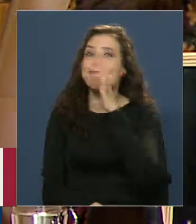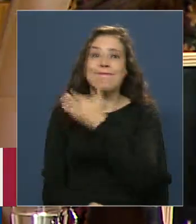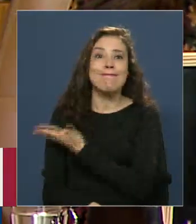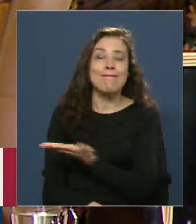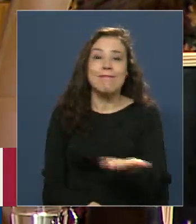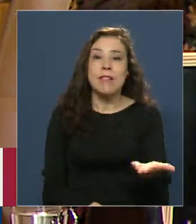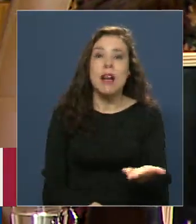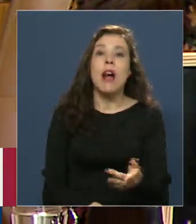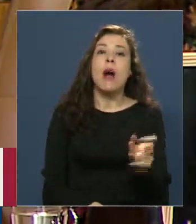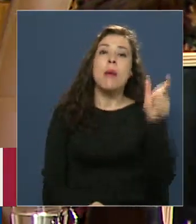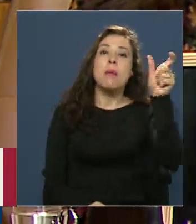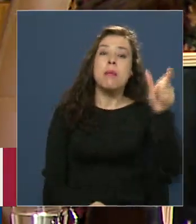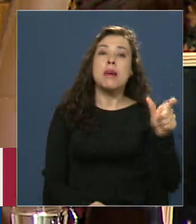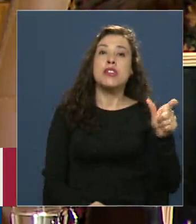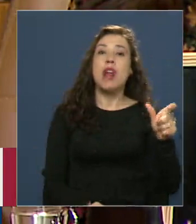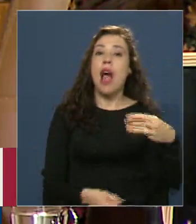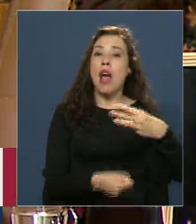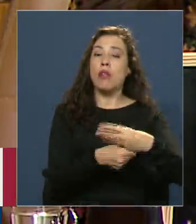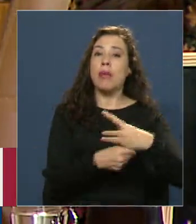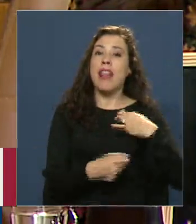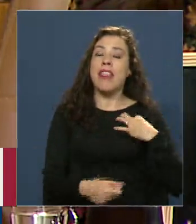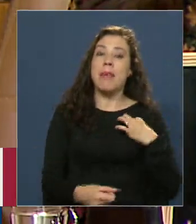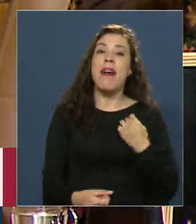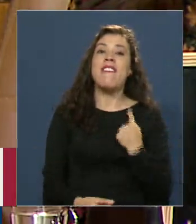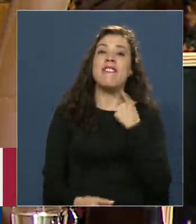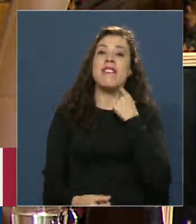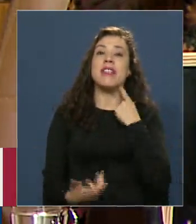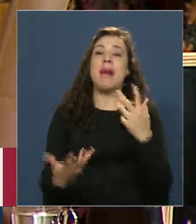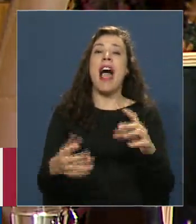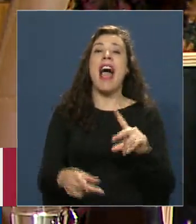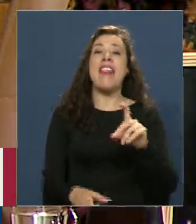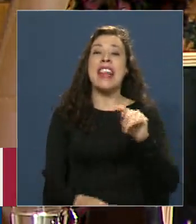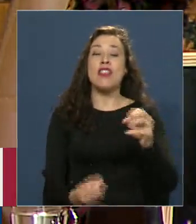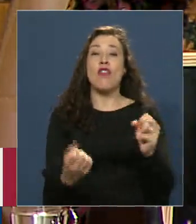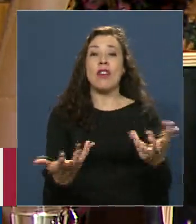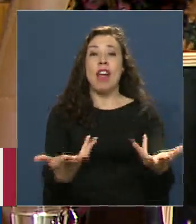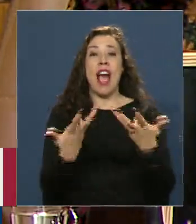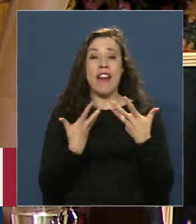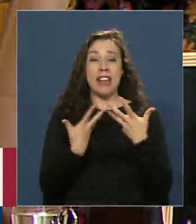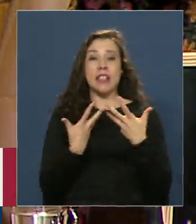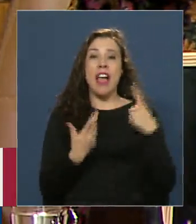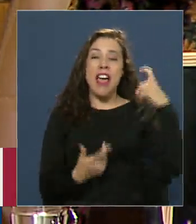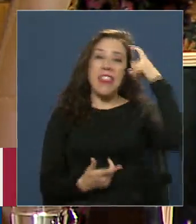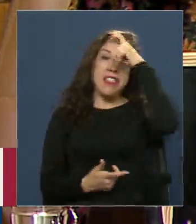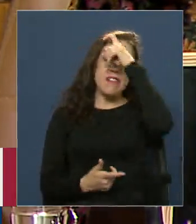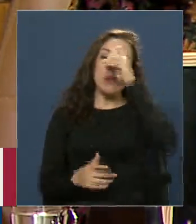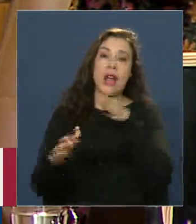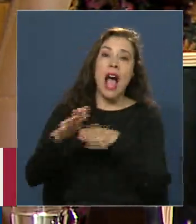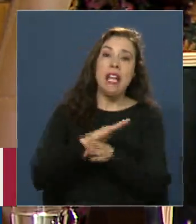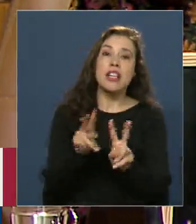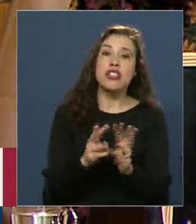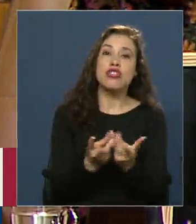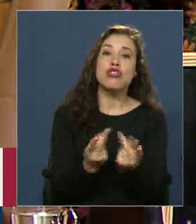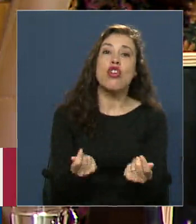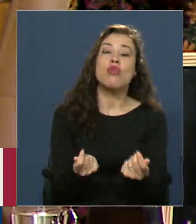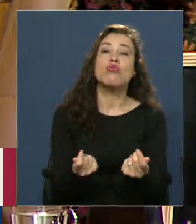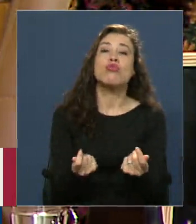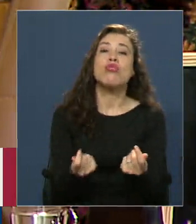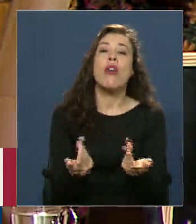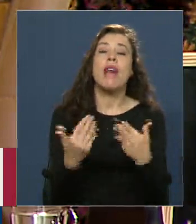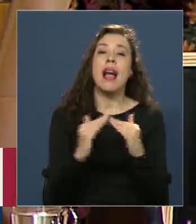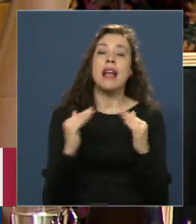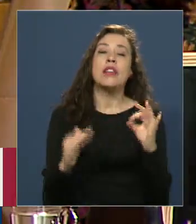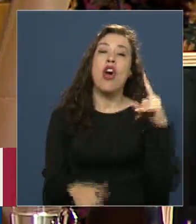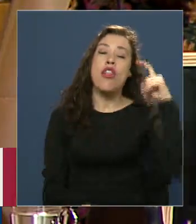ser una persona mayor con dependencia, ser víctima de un delito violento, tener dificultad para acceder a una solución habitacional y